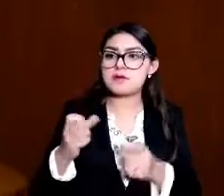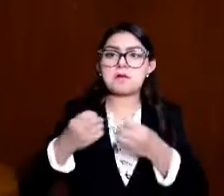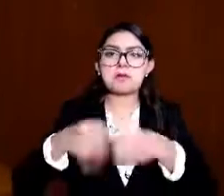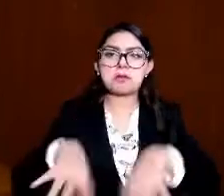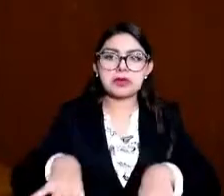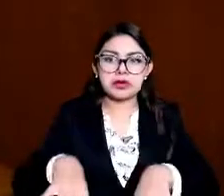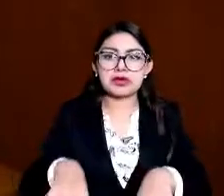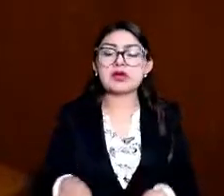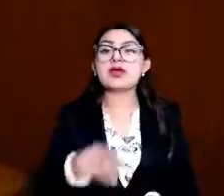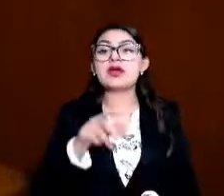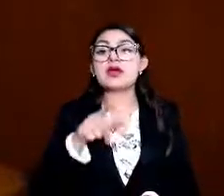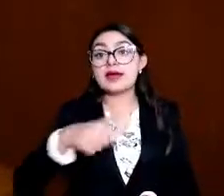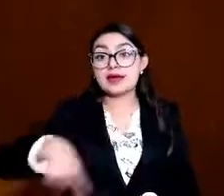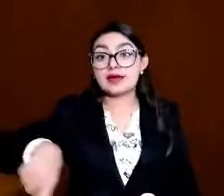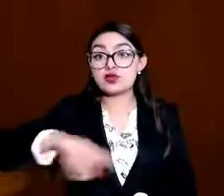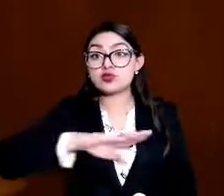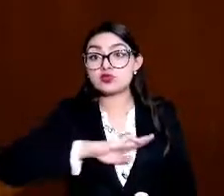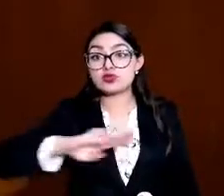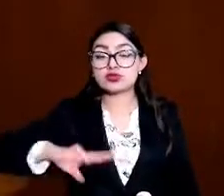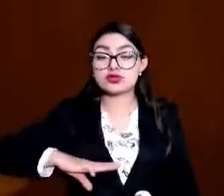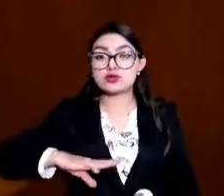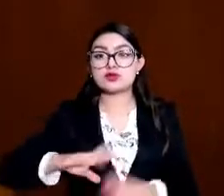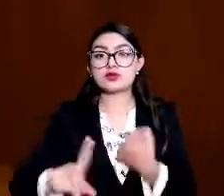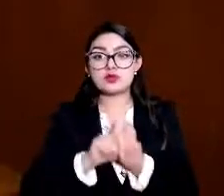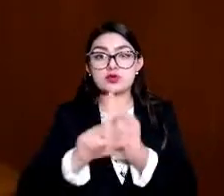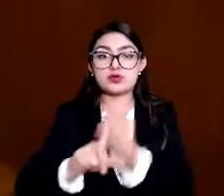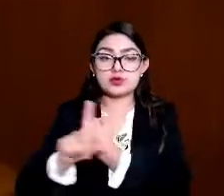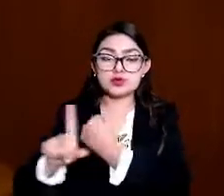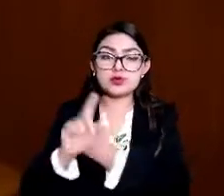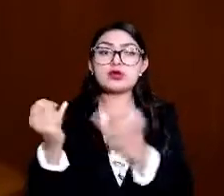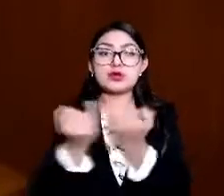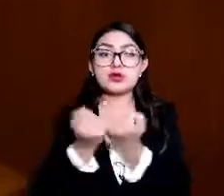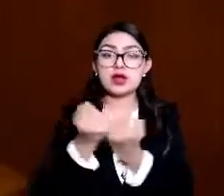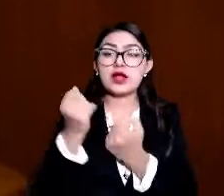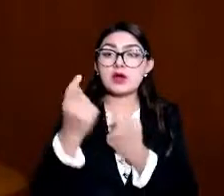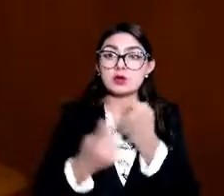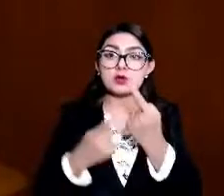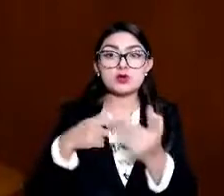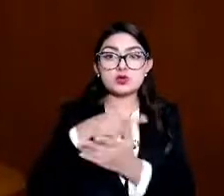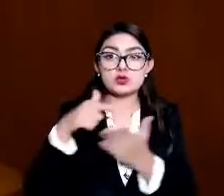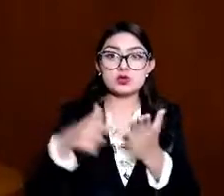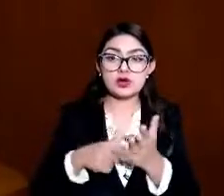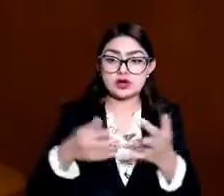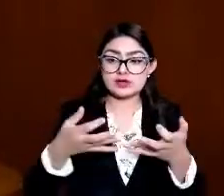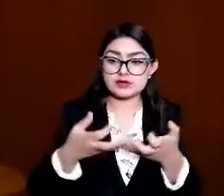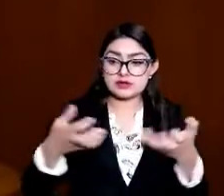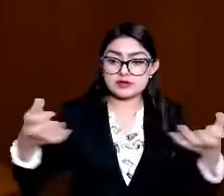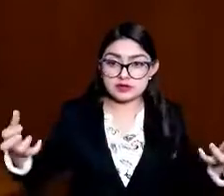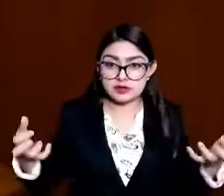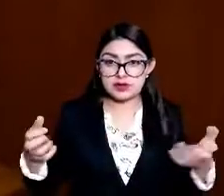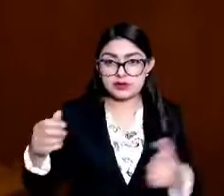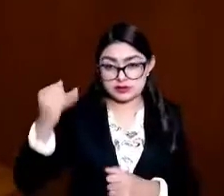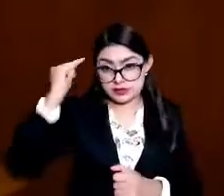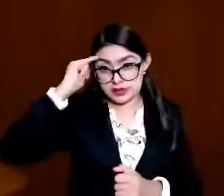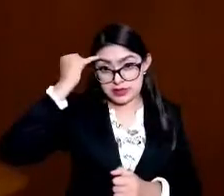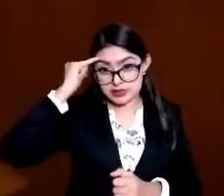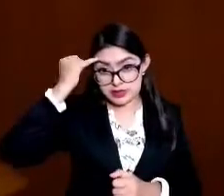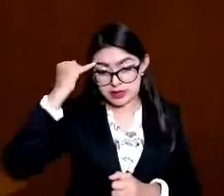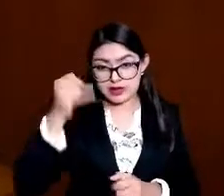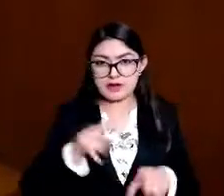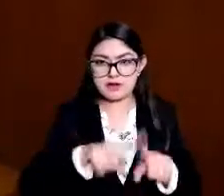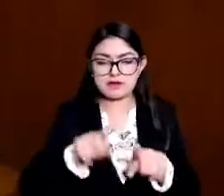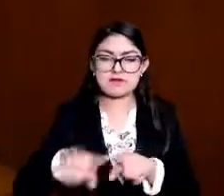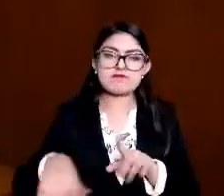en los municipios y hasta despojos en zonas ejidales e indígenas, que provocaron la asfixia de municipios y el fracaso